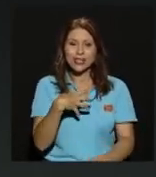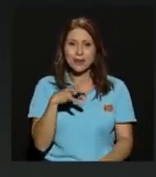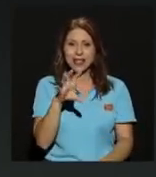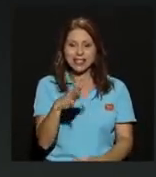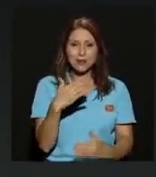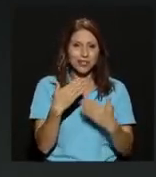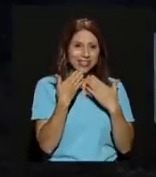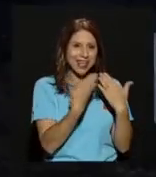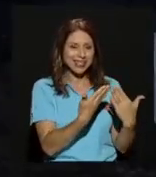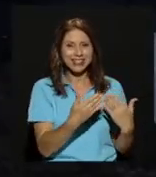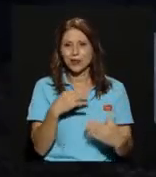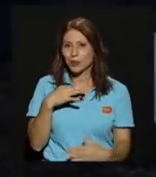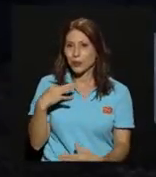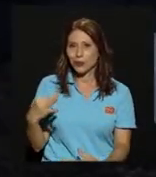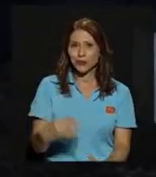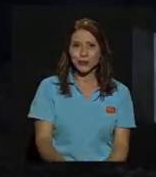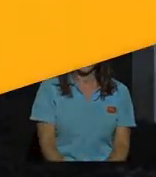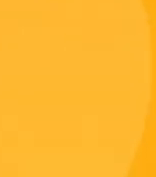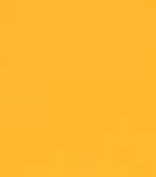muchas gracias